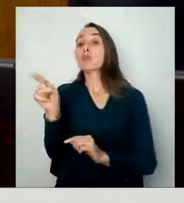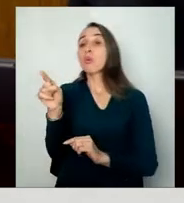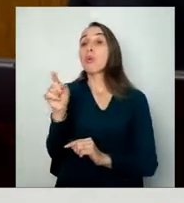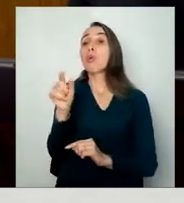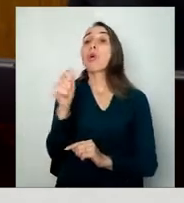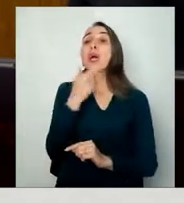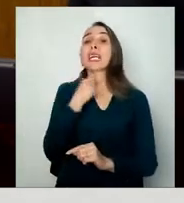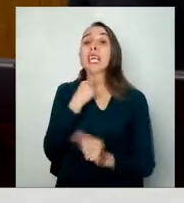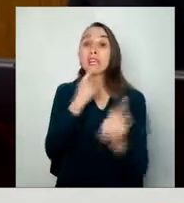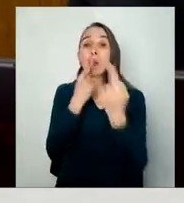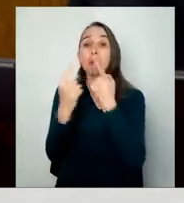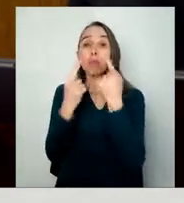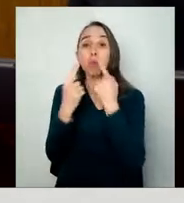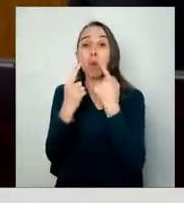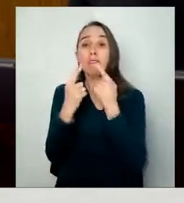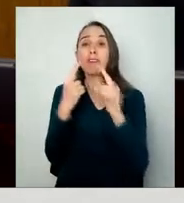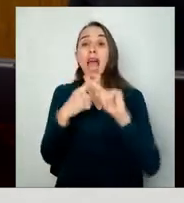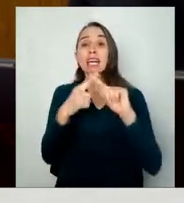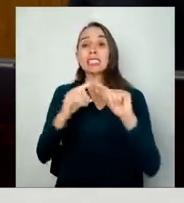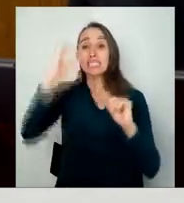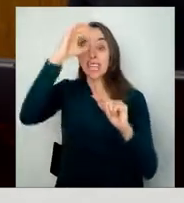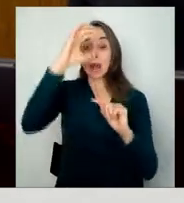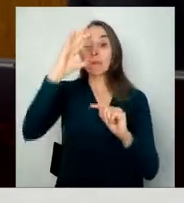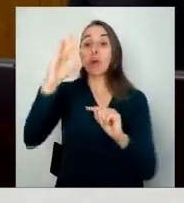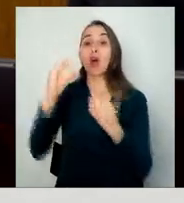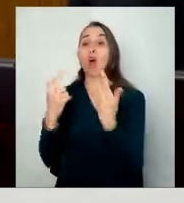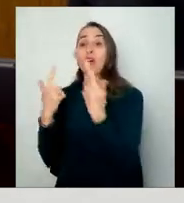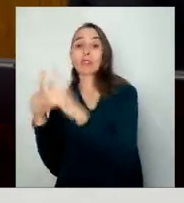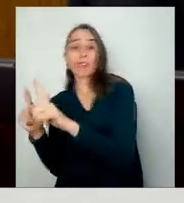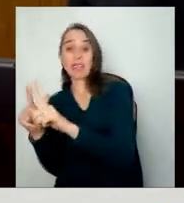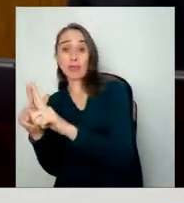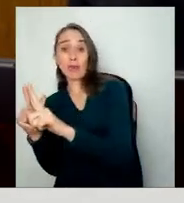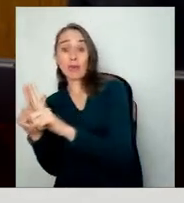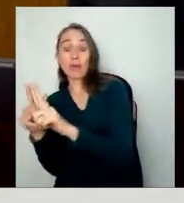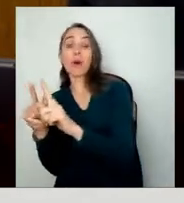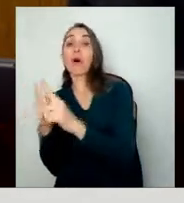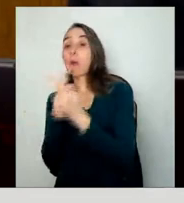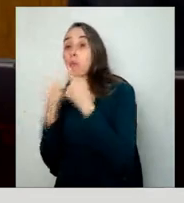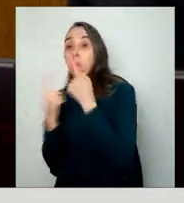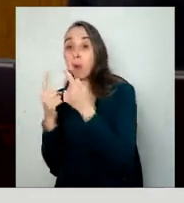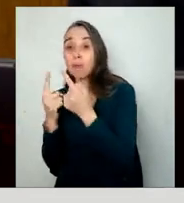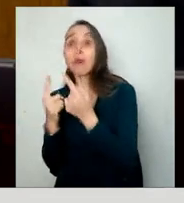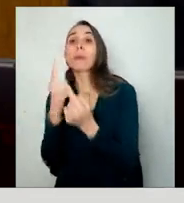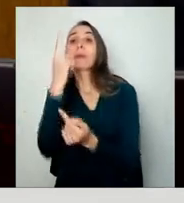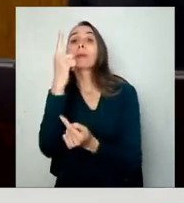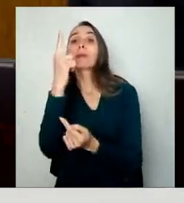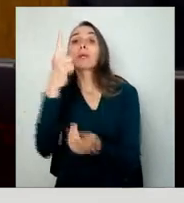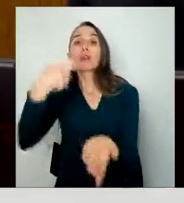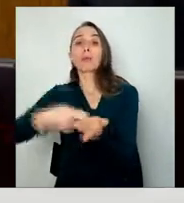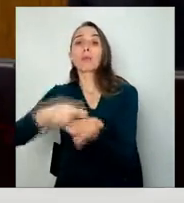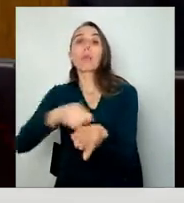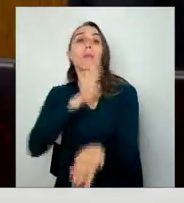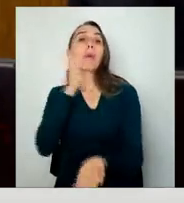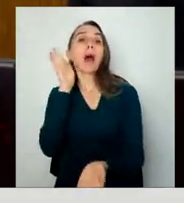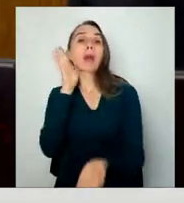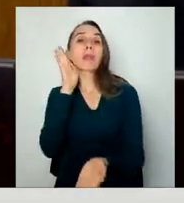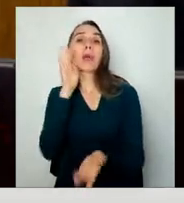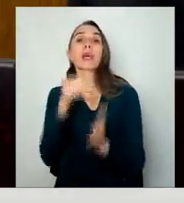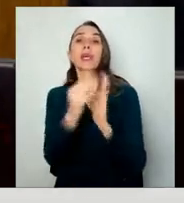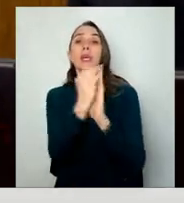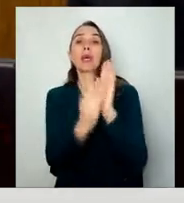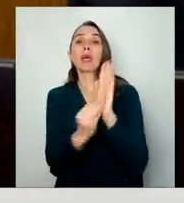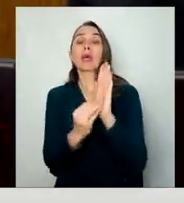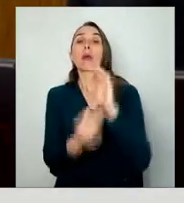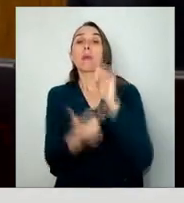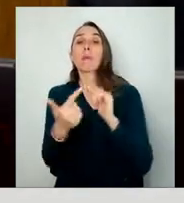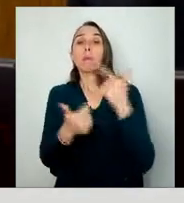los títulos sean vinculantes lo poníamos en el centro como una política de reparación que es del estado de